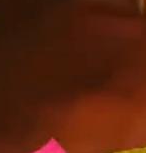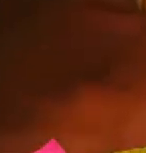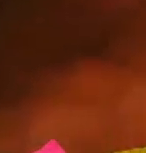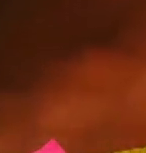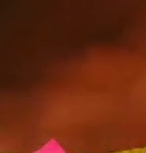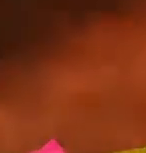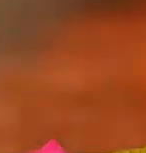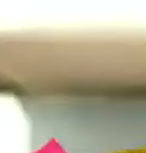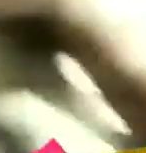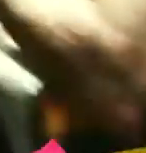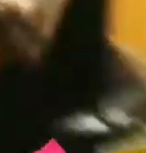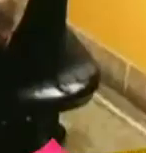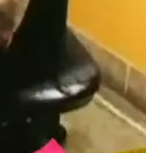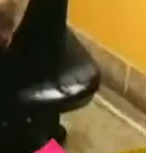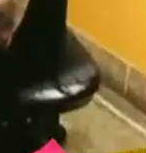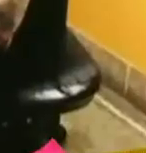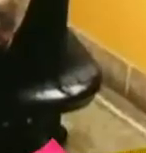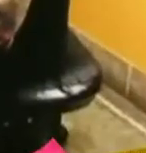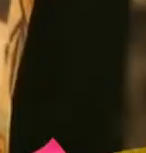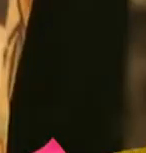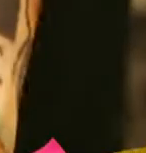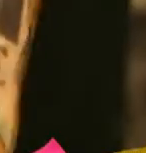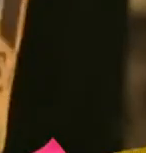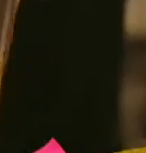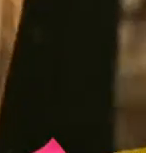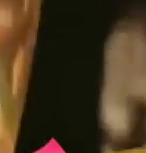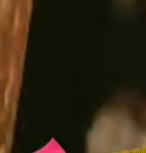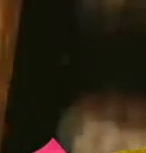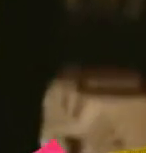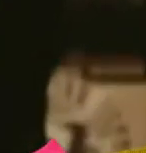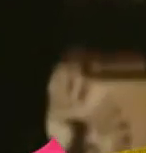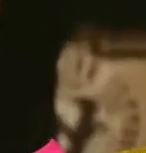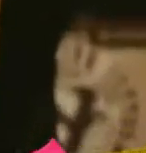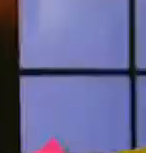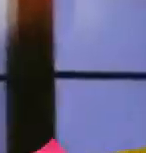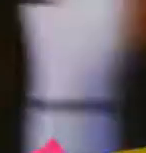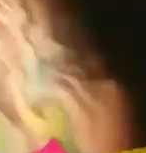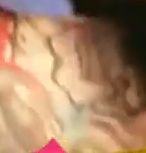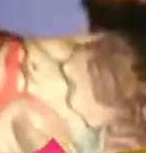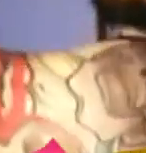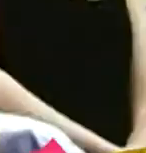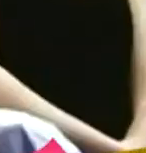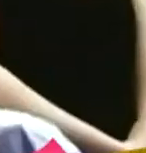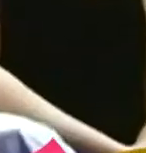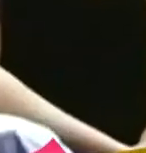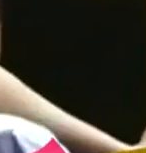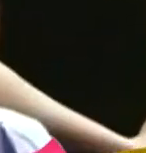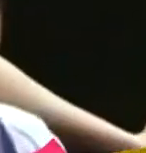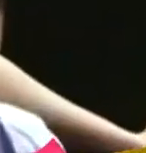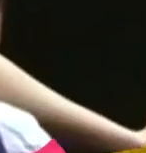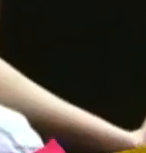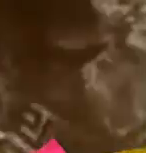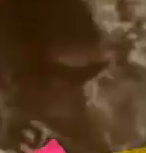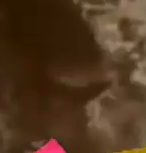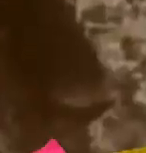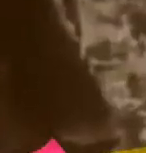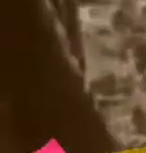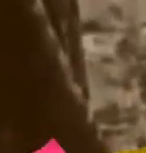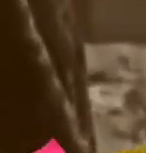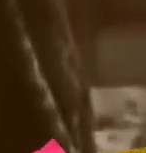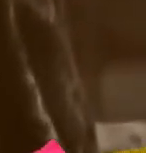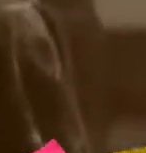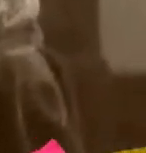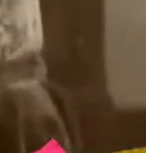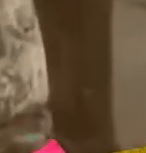eterna. En 1870 se abre en Nueva York lo que aparentemente fue el primer estudio de tatuajes y a este le han